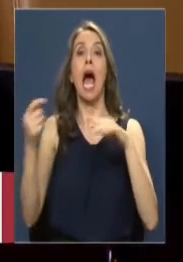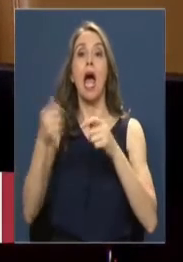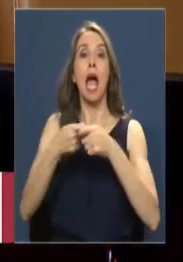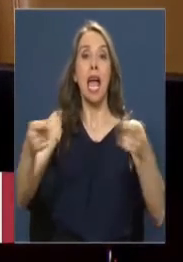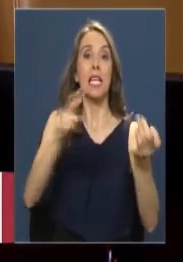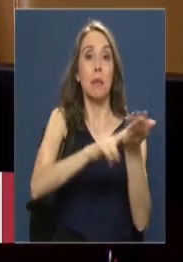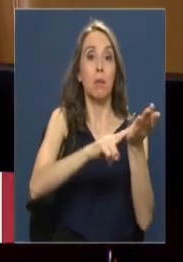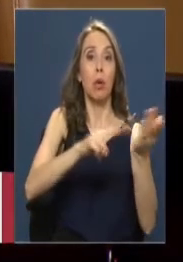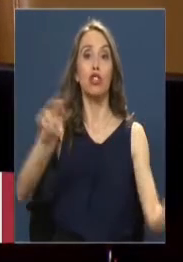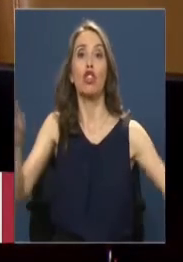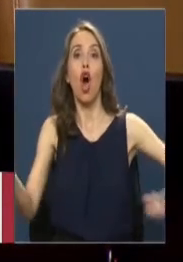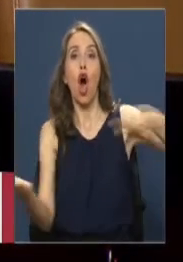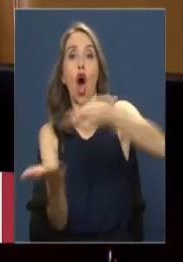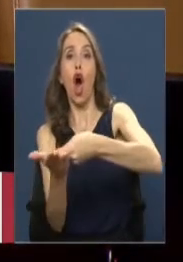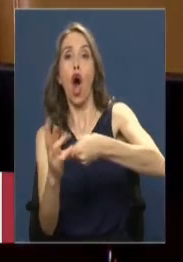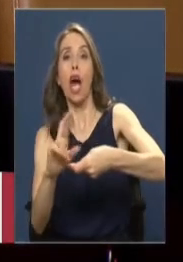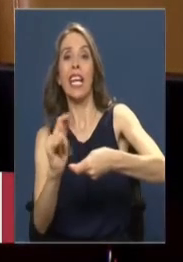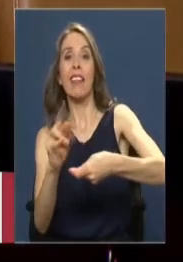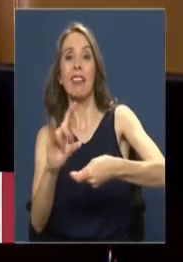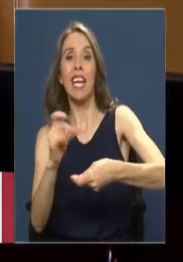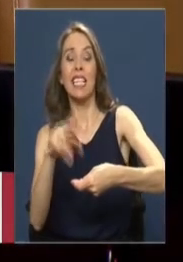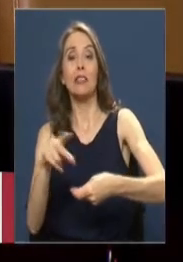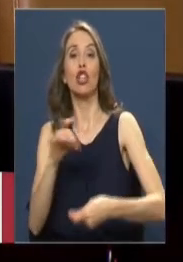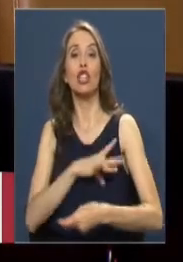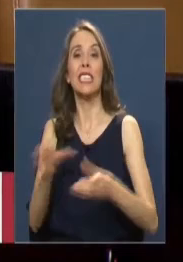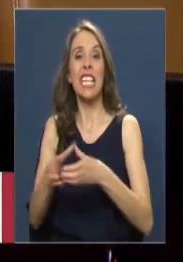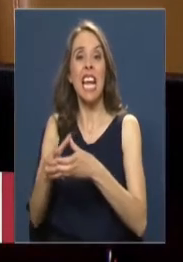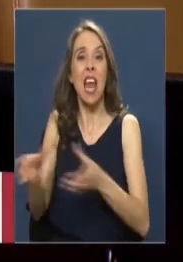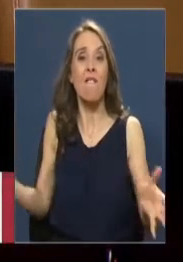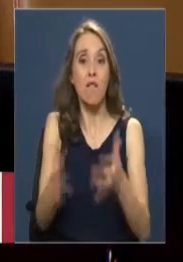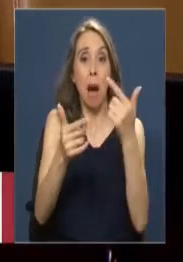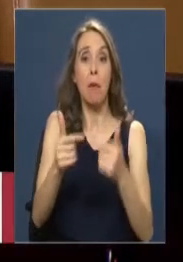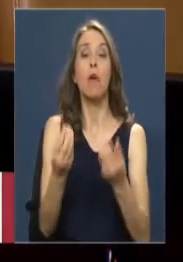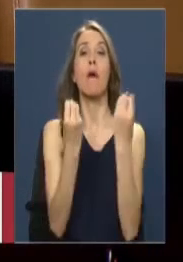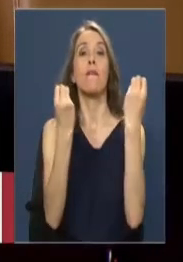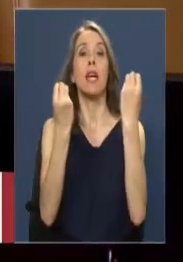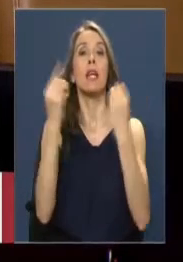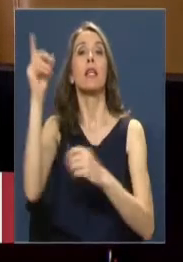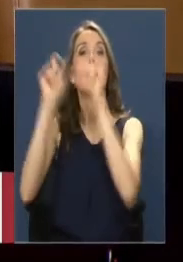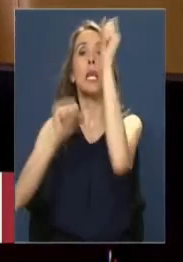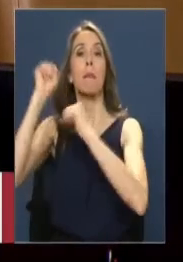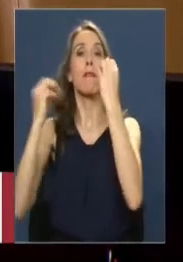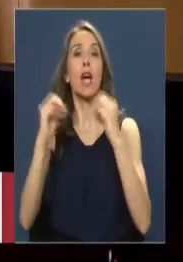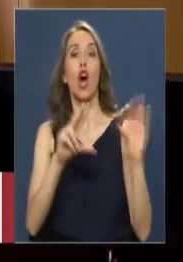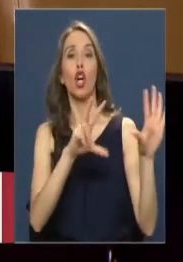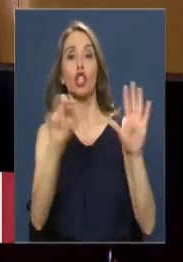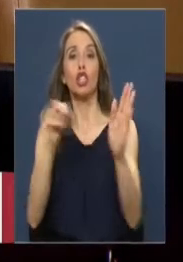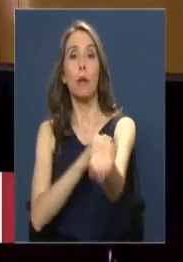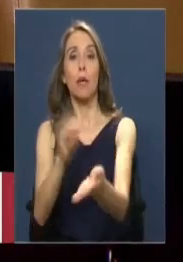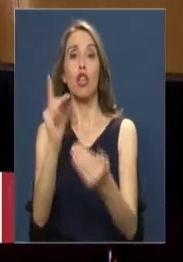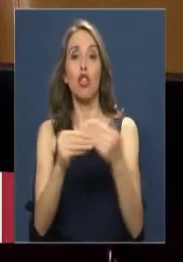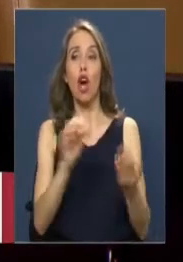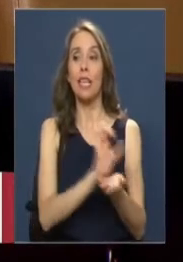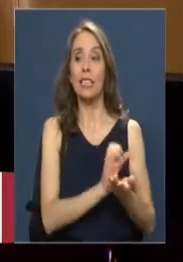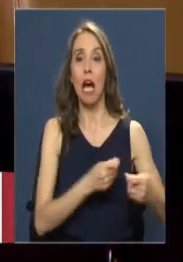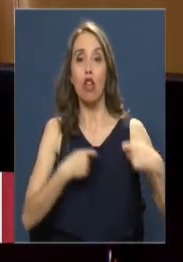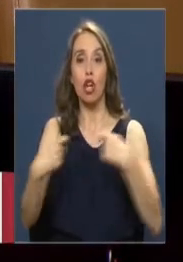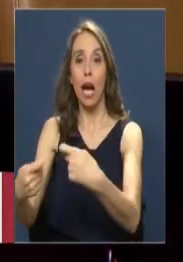y Chile Vamos. Le costaba al fisco 800 millones de dólares, buena parte de ellos provenientes del